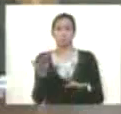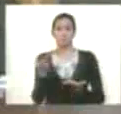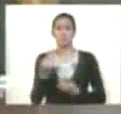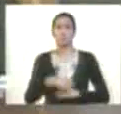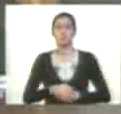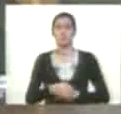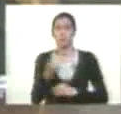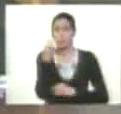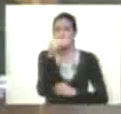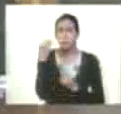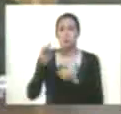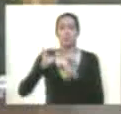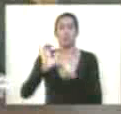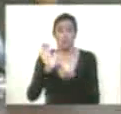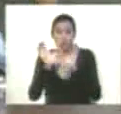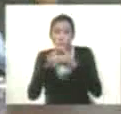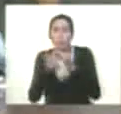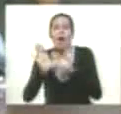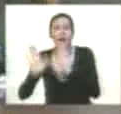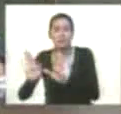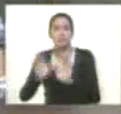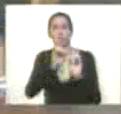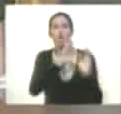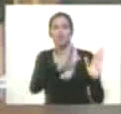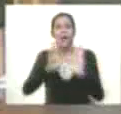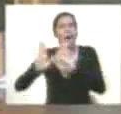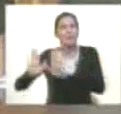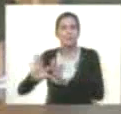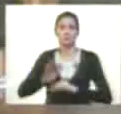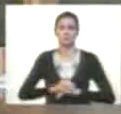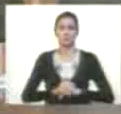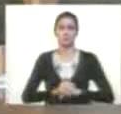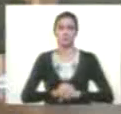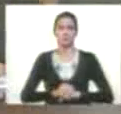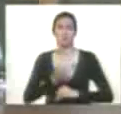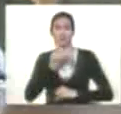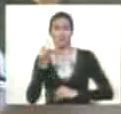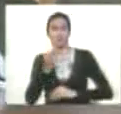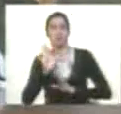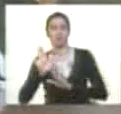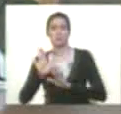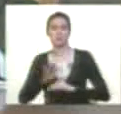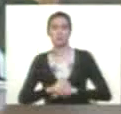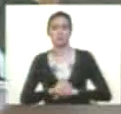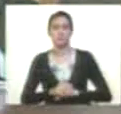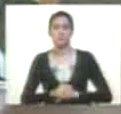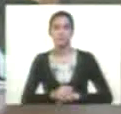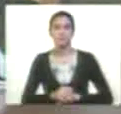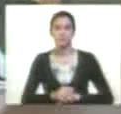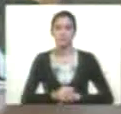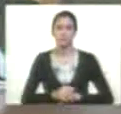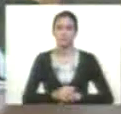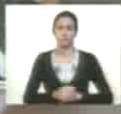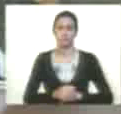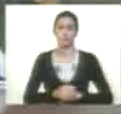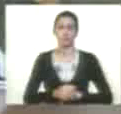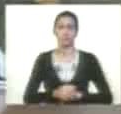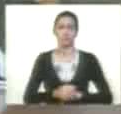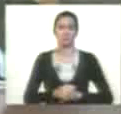sociológico, conceptual, político, doctrinario, y desde el punto de vista de la realidad, que es lo más importante.